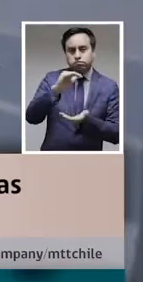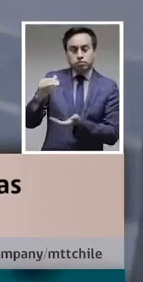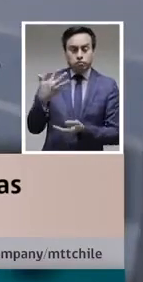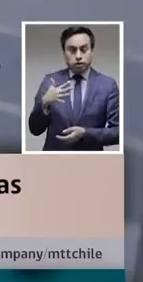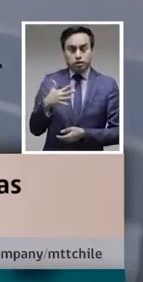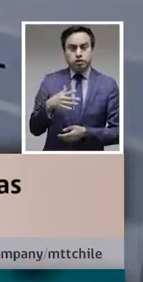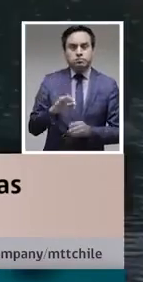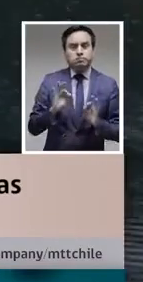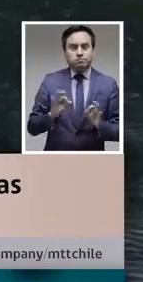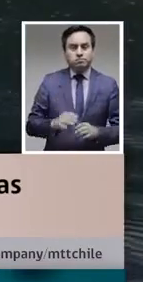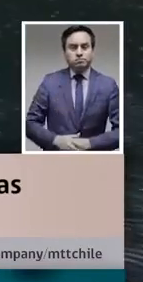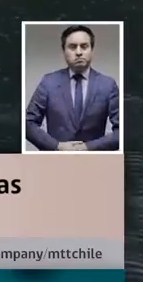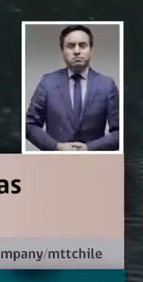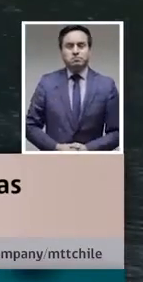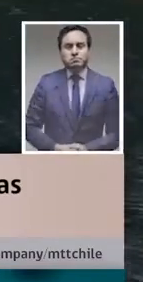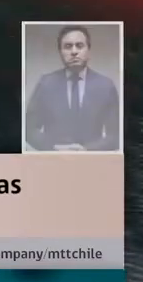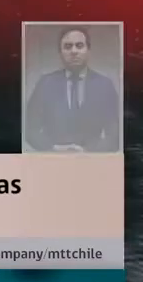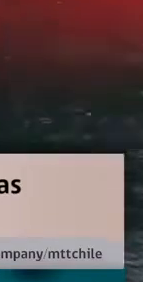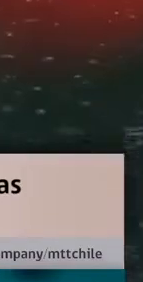muy conforme.